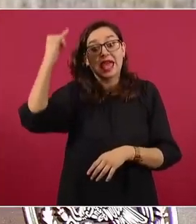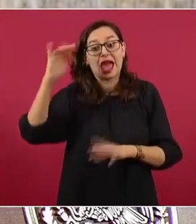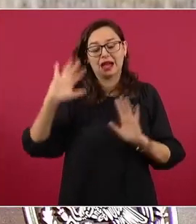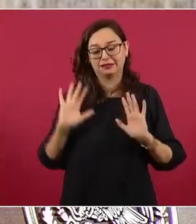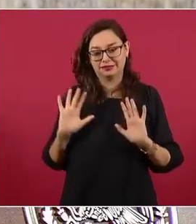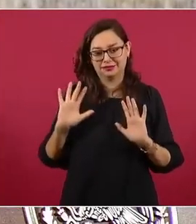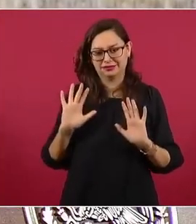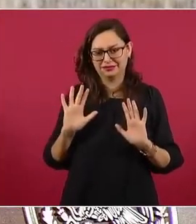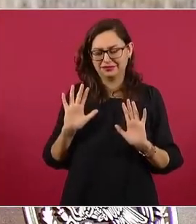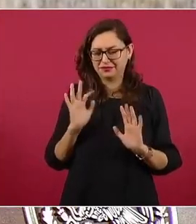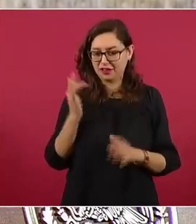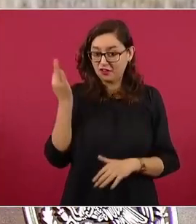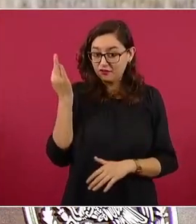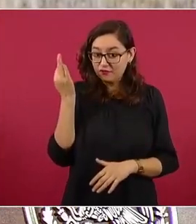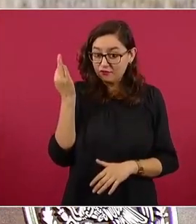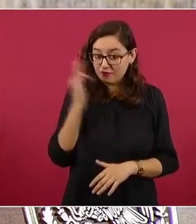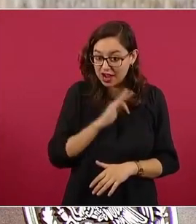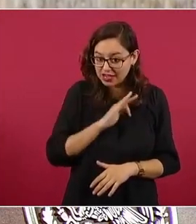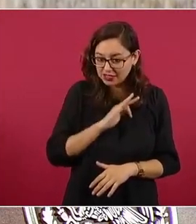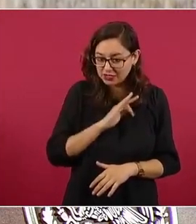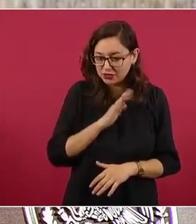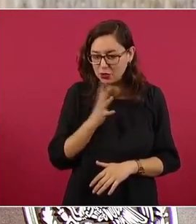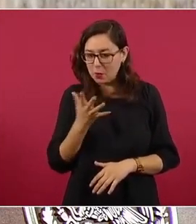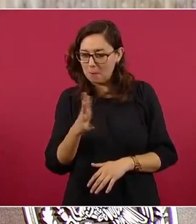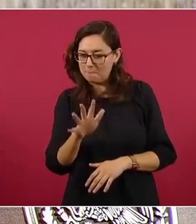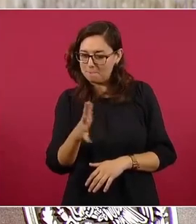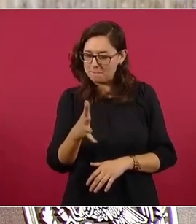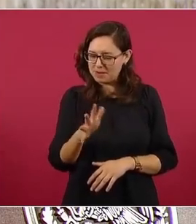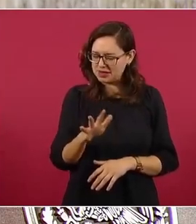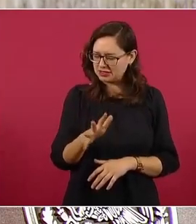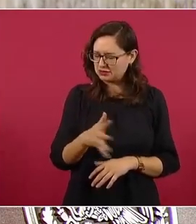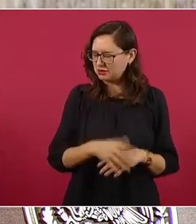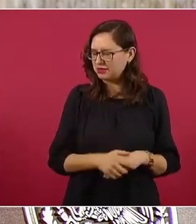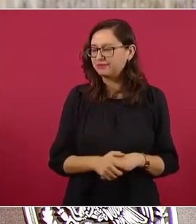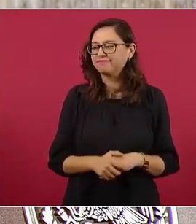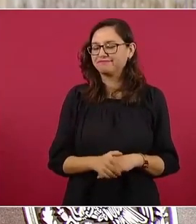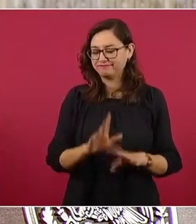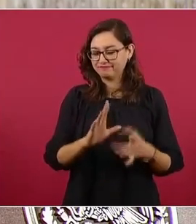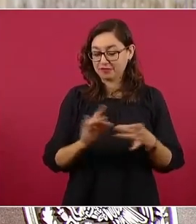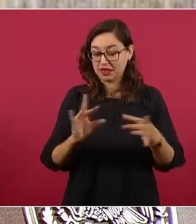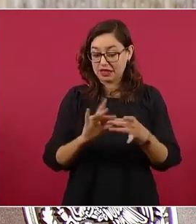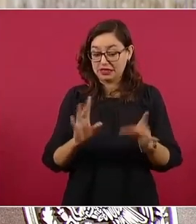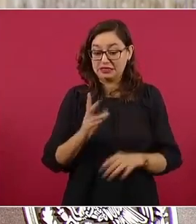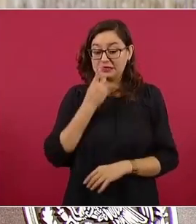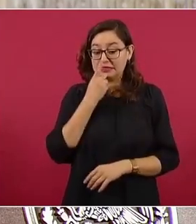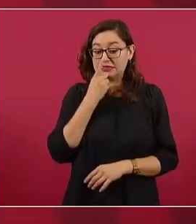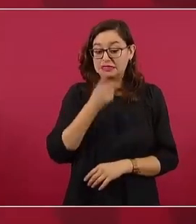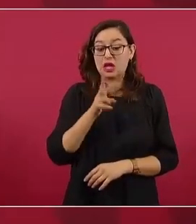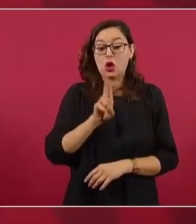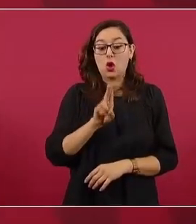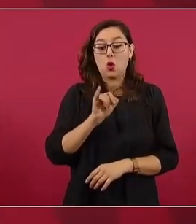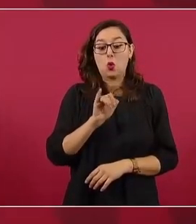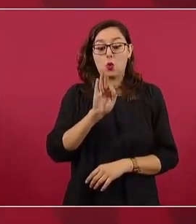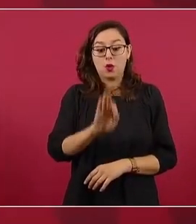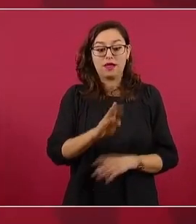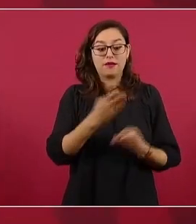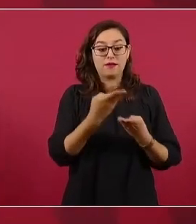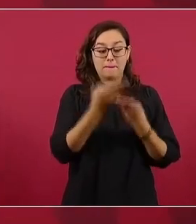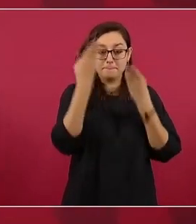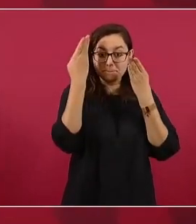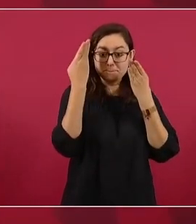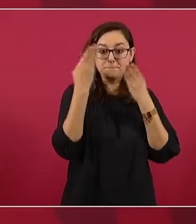cuentas. Hay algo de eso, pero no es así. La UIF no congela cuentas,